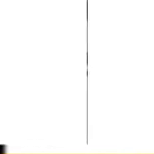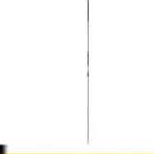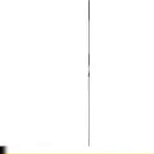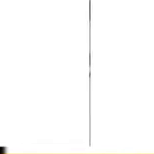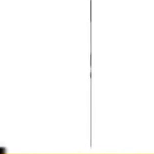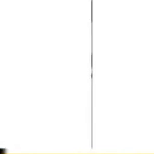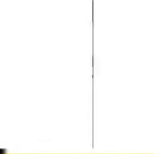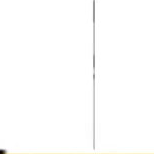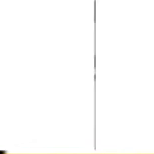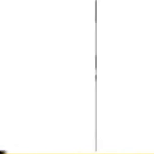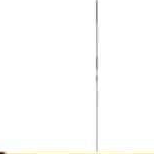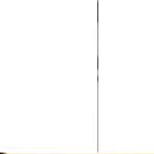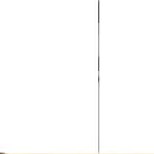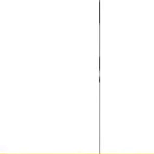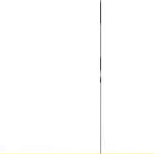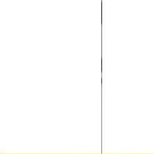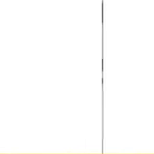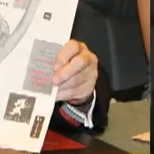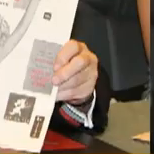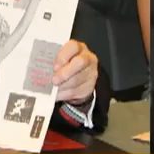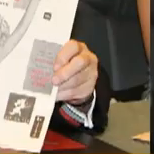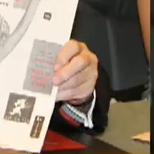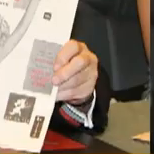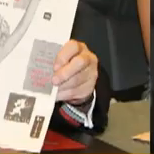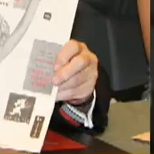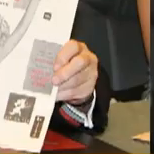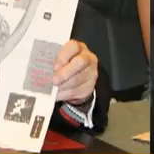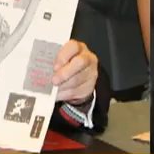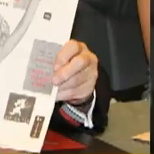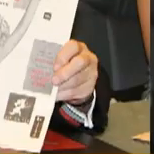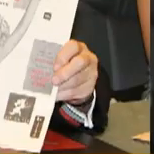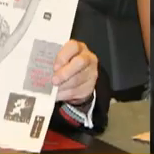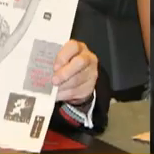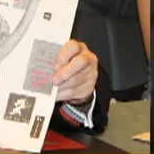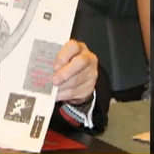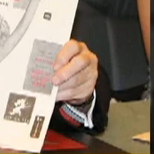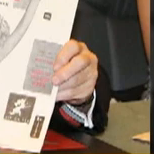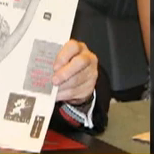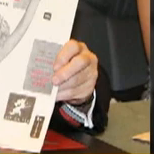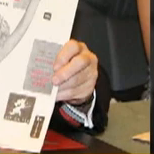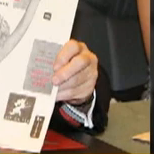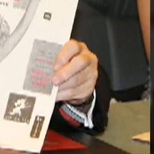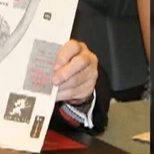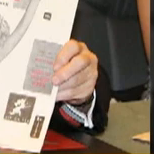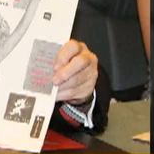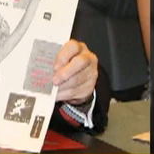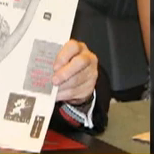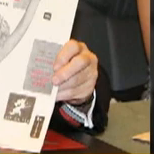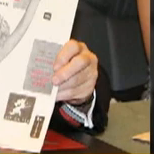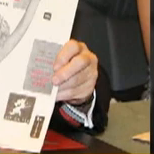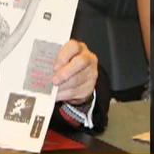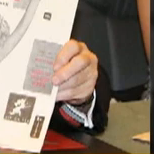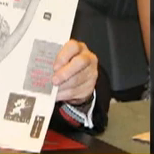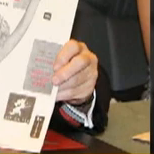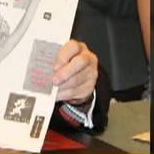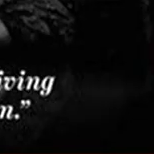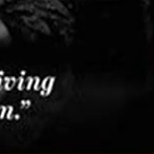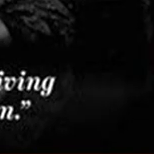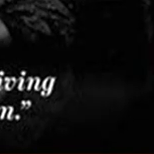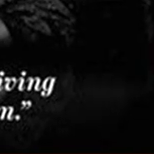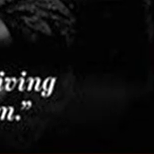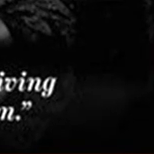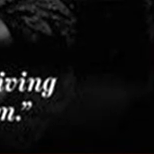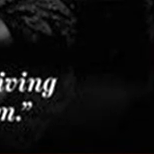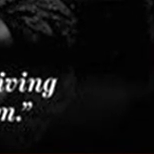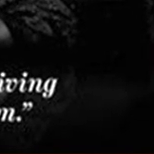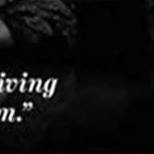corta para estar viviendo el sueño de alguien más, dice la imagen del tweet en la que aparece este empresario. Hefner dio sus primeros pasos